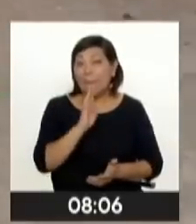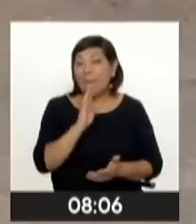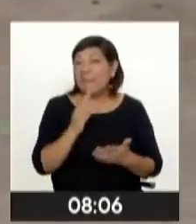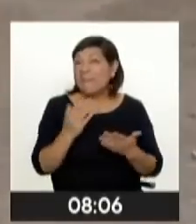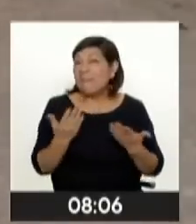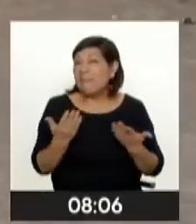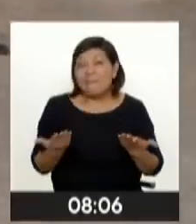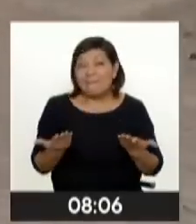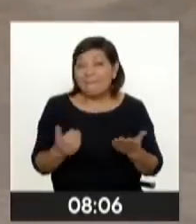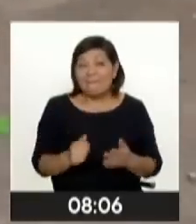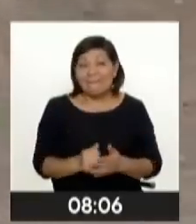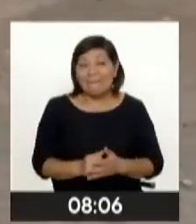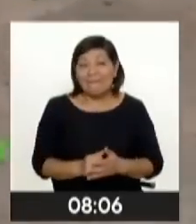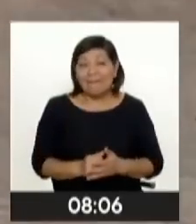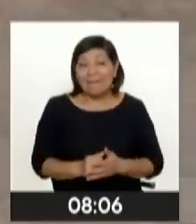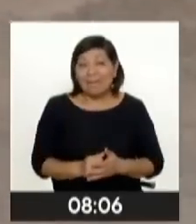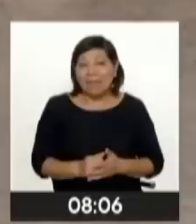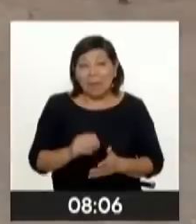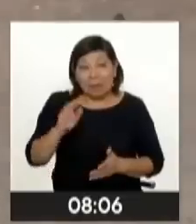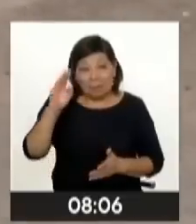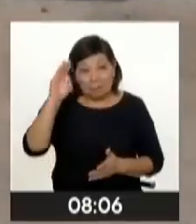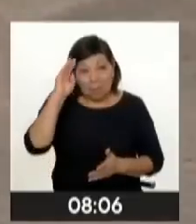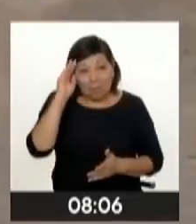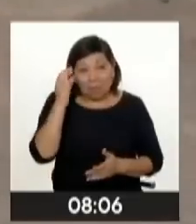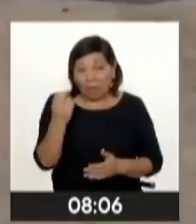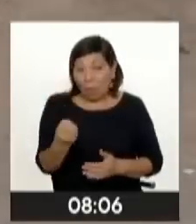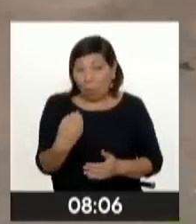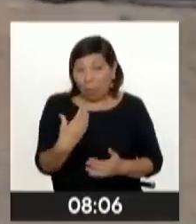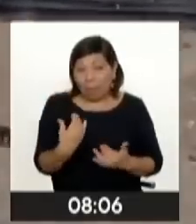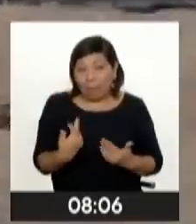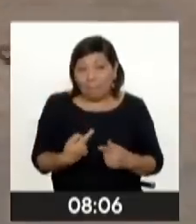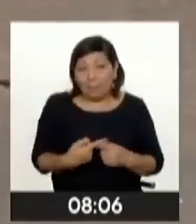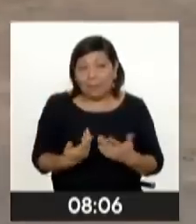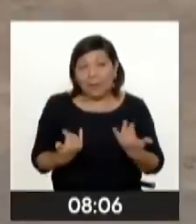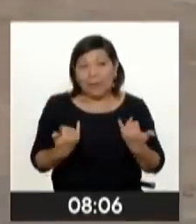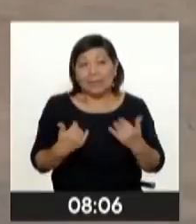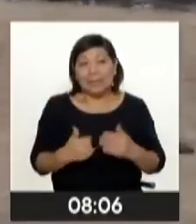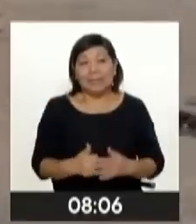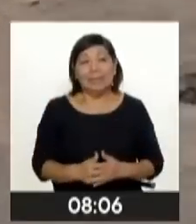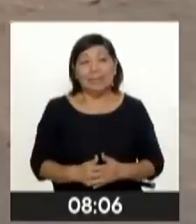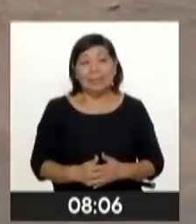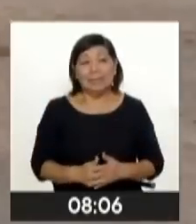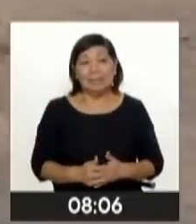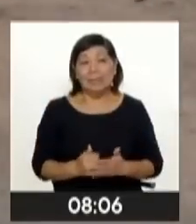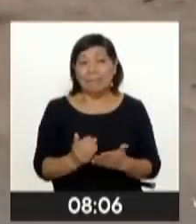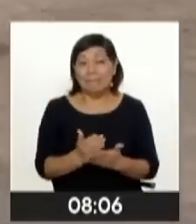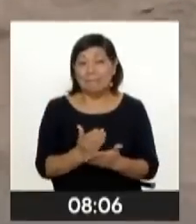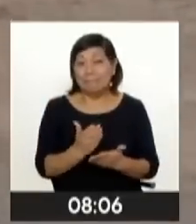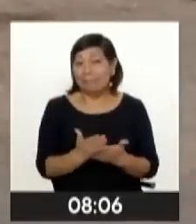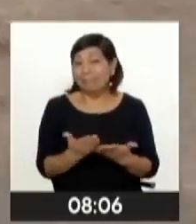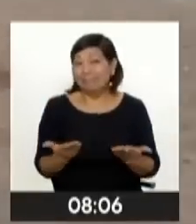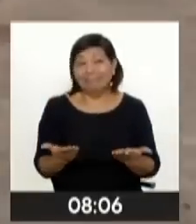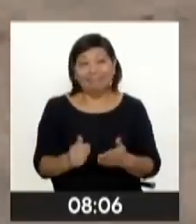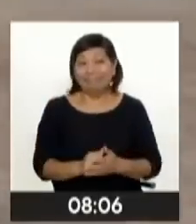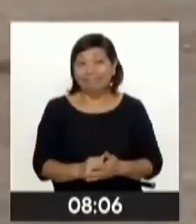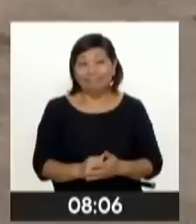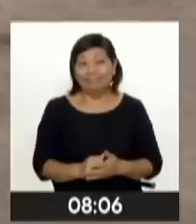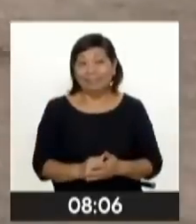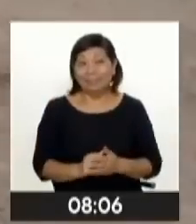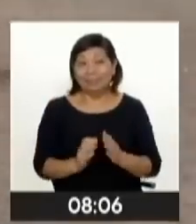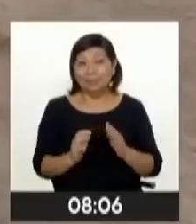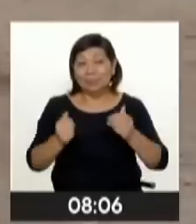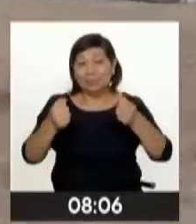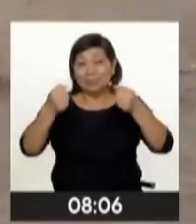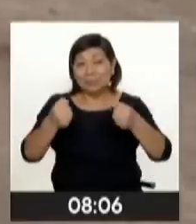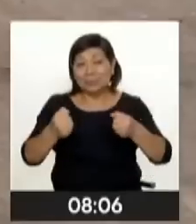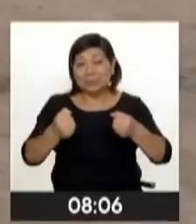pronto, probablemente la policía dé algunos alcances adicionales sobre esta situación, ¿no? Esta